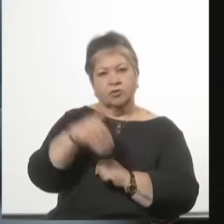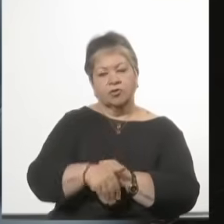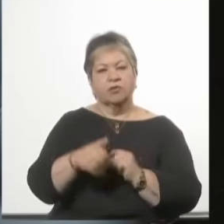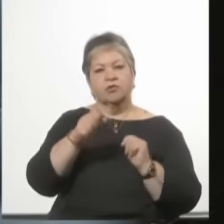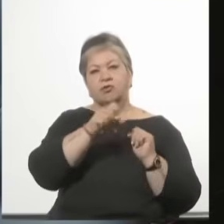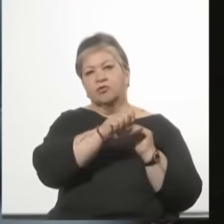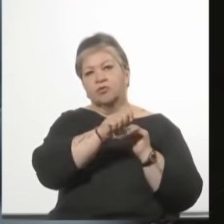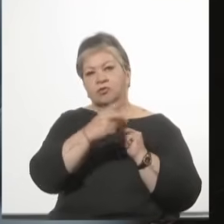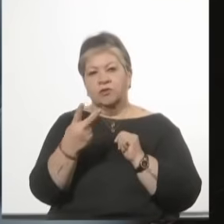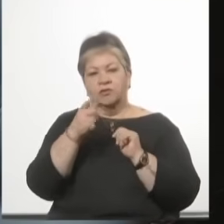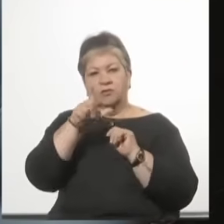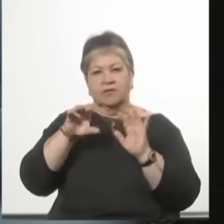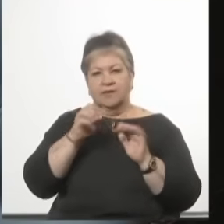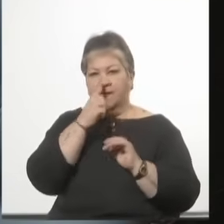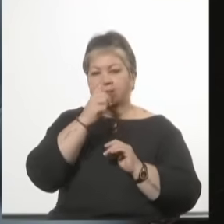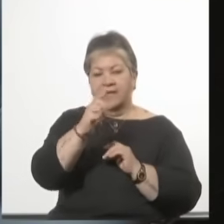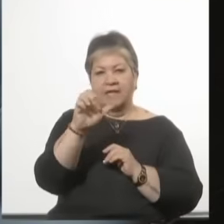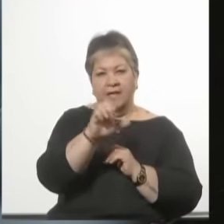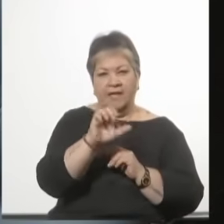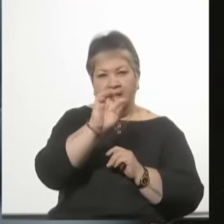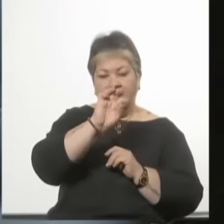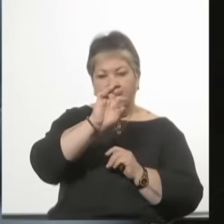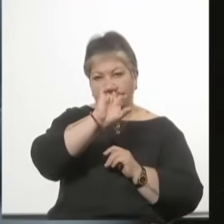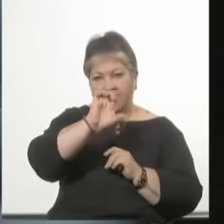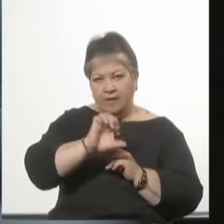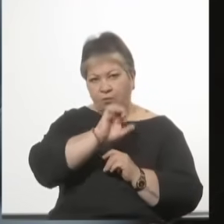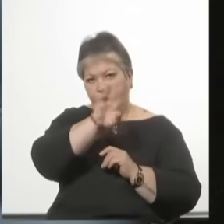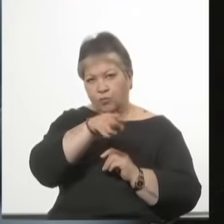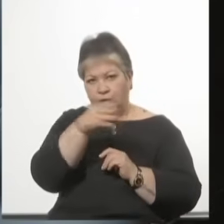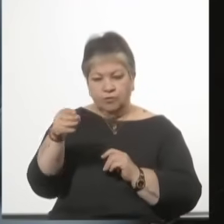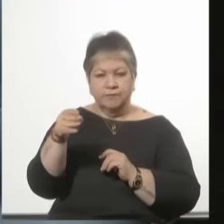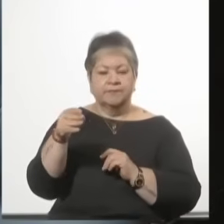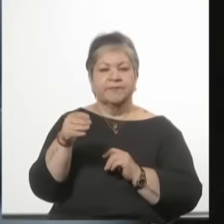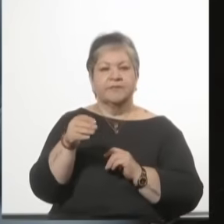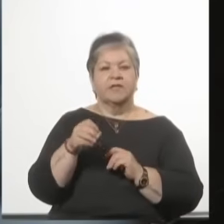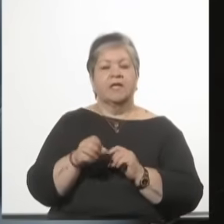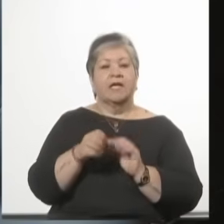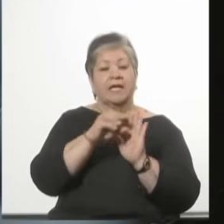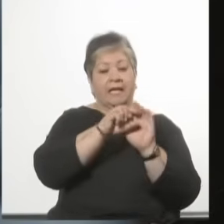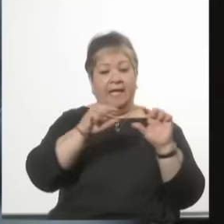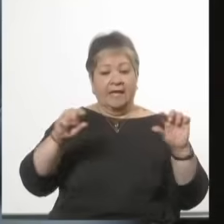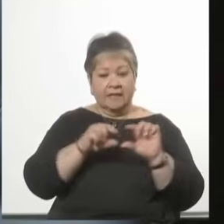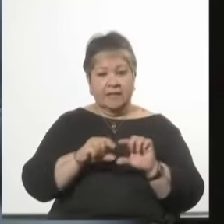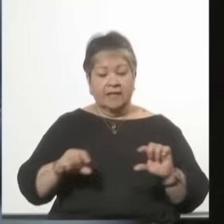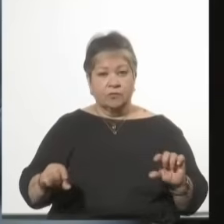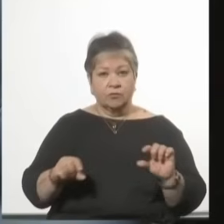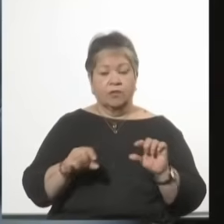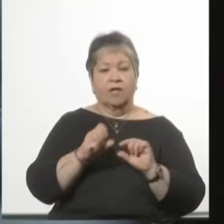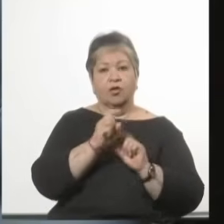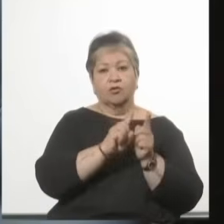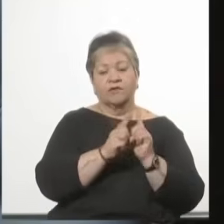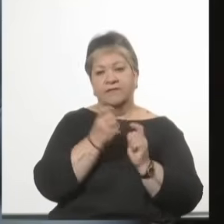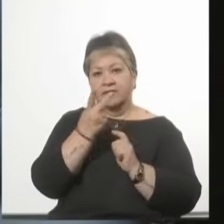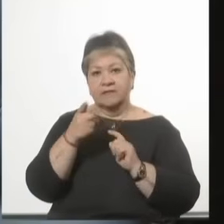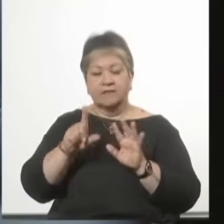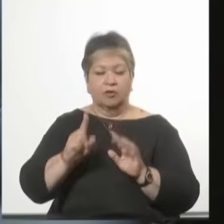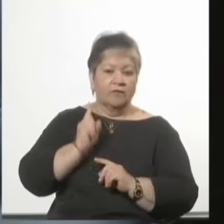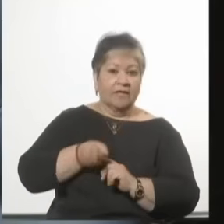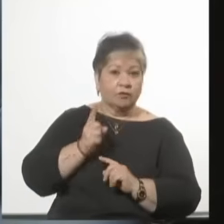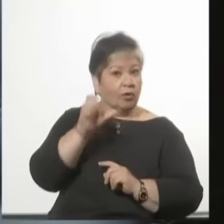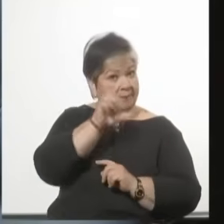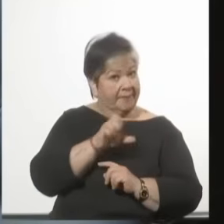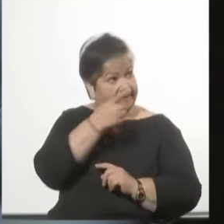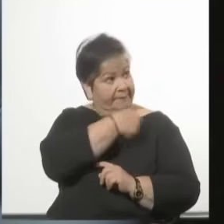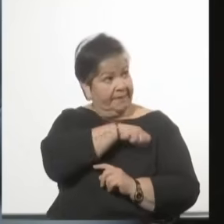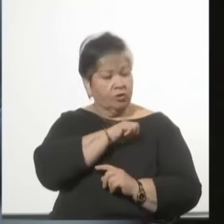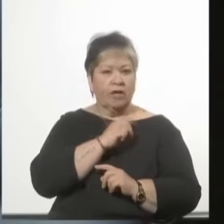82.270.000 euros. De las cláusulas 11 y 27 del mencionado contrato surge la obligación de Cardama de